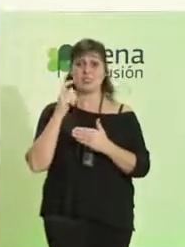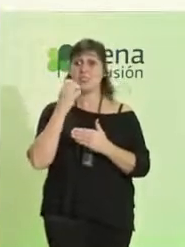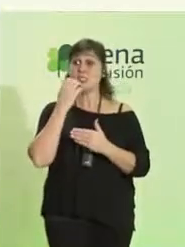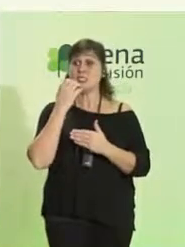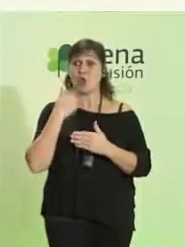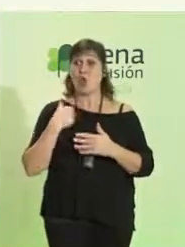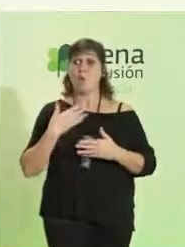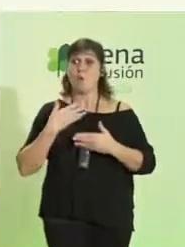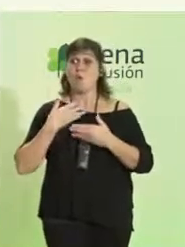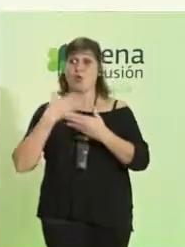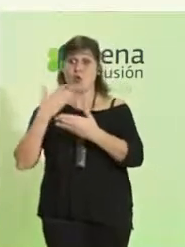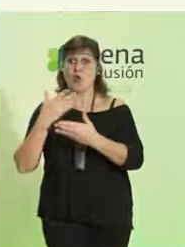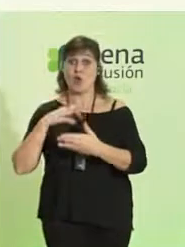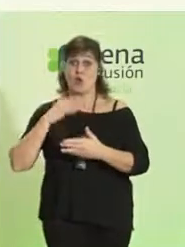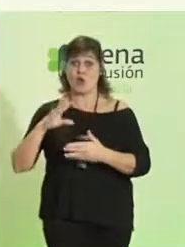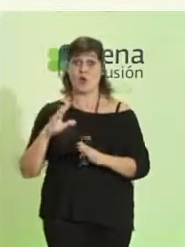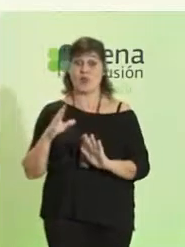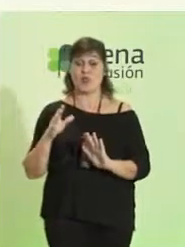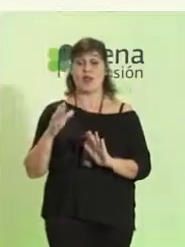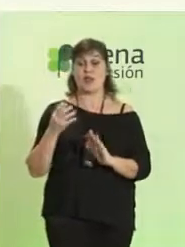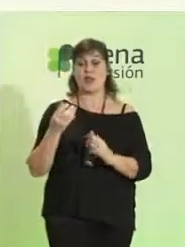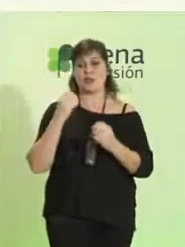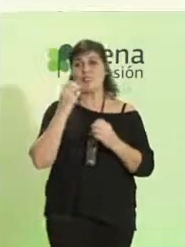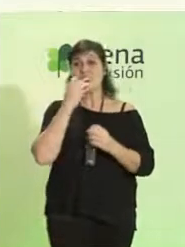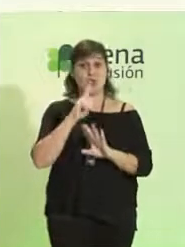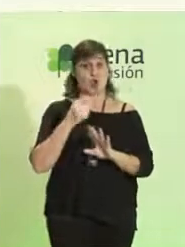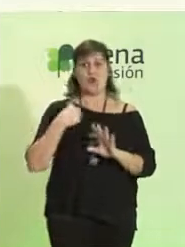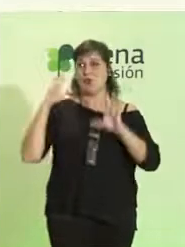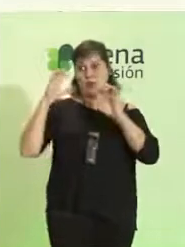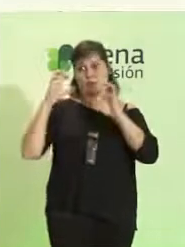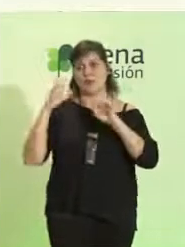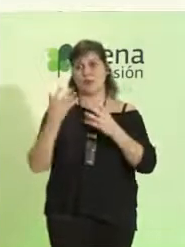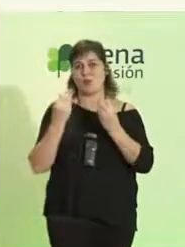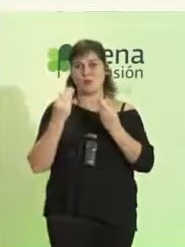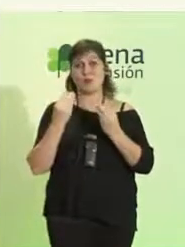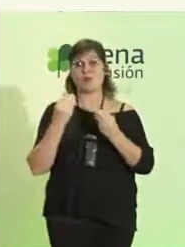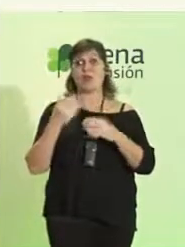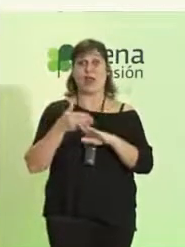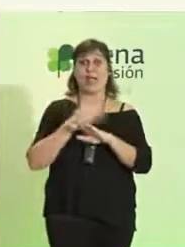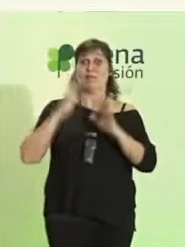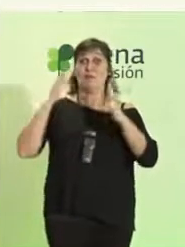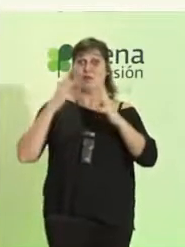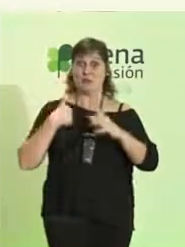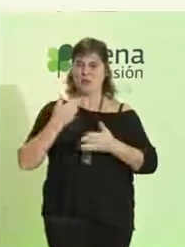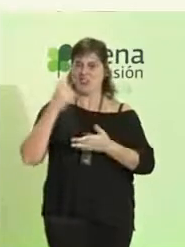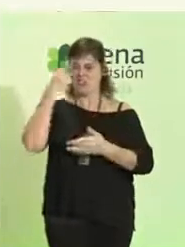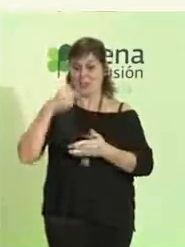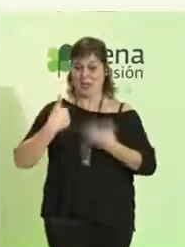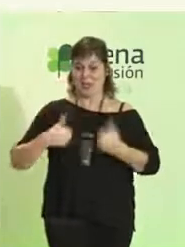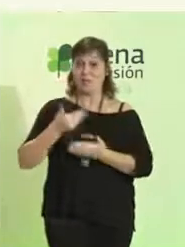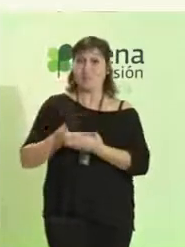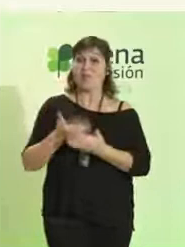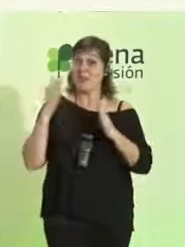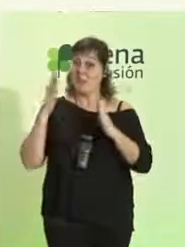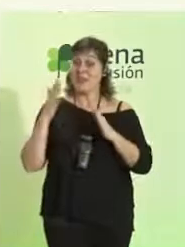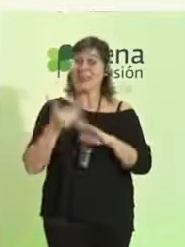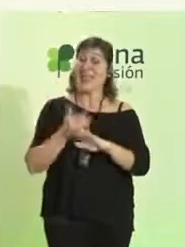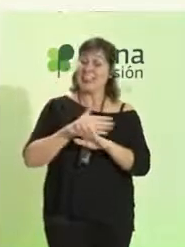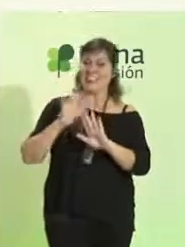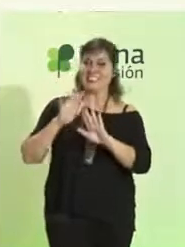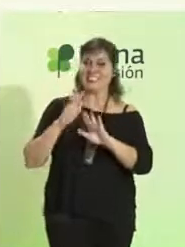algo bien, pero sobre todo nos vamos con muchísimos aprendizajes. Y antes de que aplaudáis, que sé que os pide el cuerpo aplaudir,